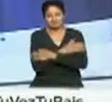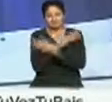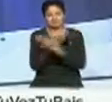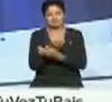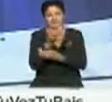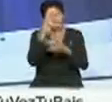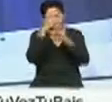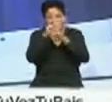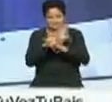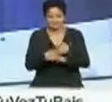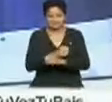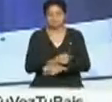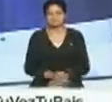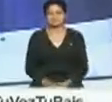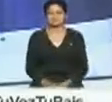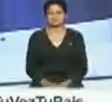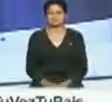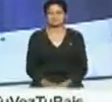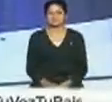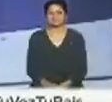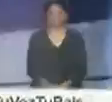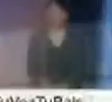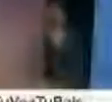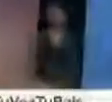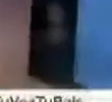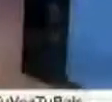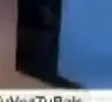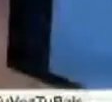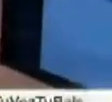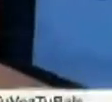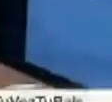y que tengan una excelente noche.